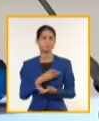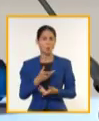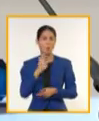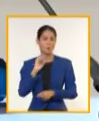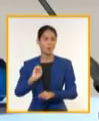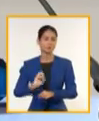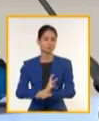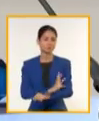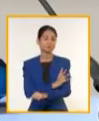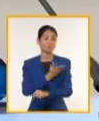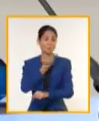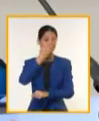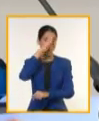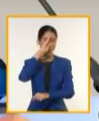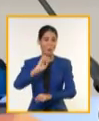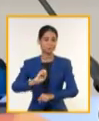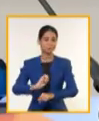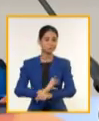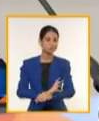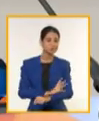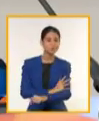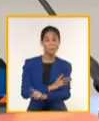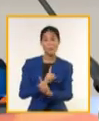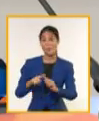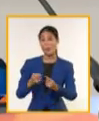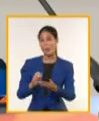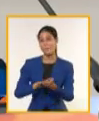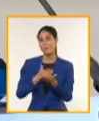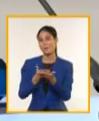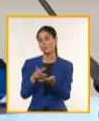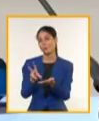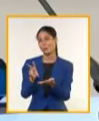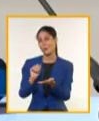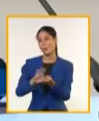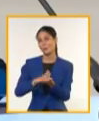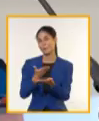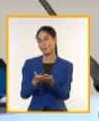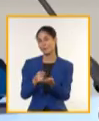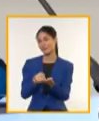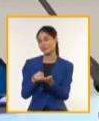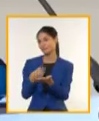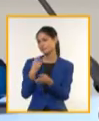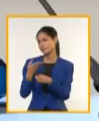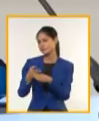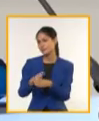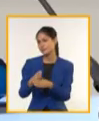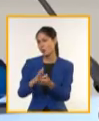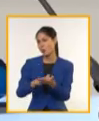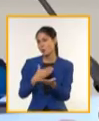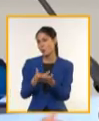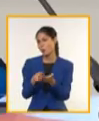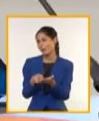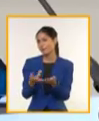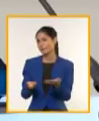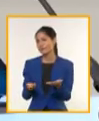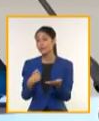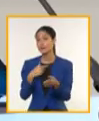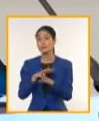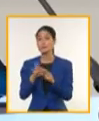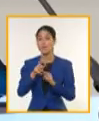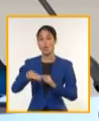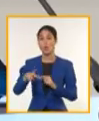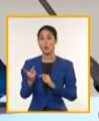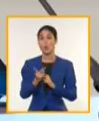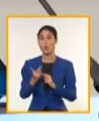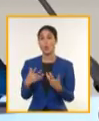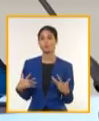en este sentido con una nueva propuesta, que es la propuesta de desarrollar una comunidad de futuro compartido con